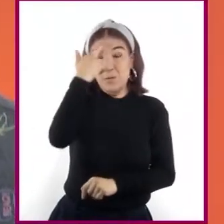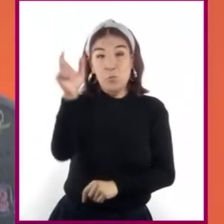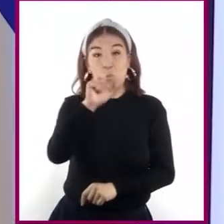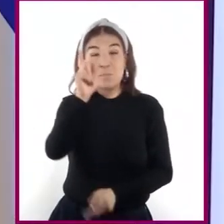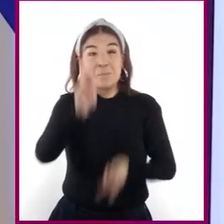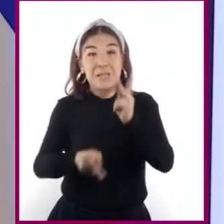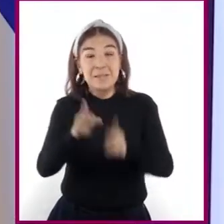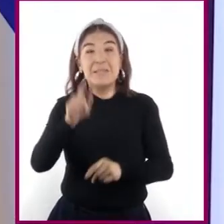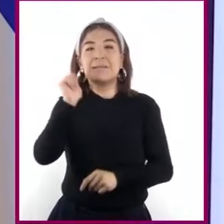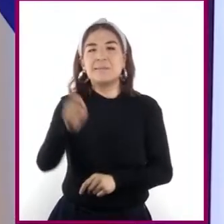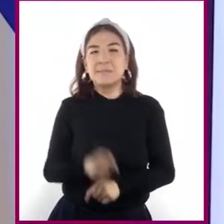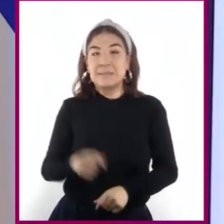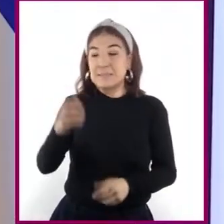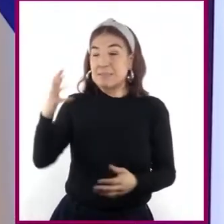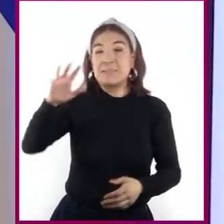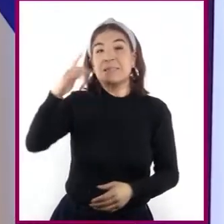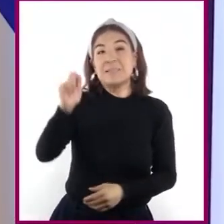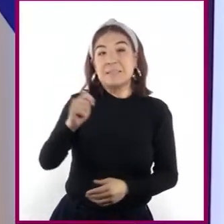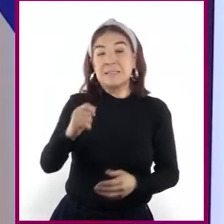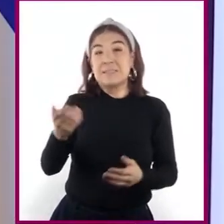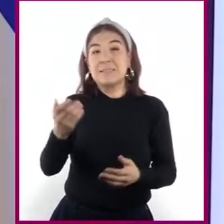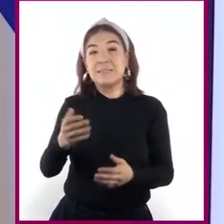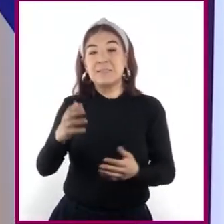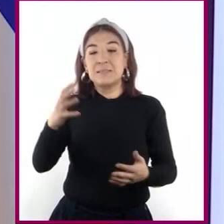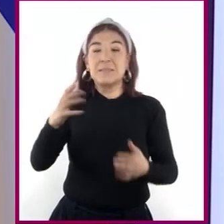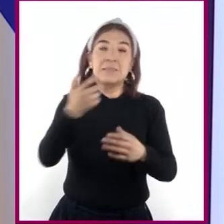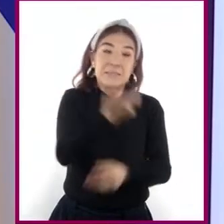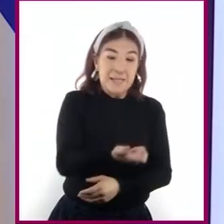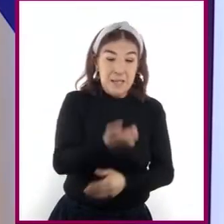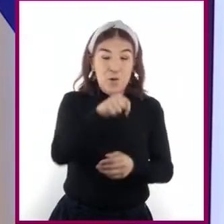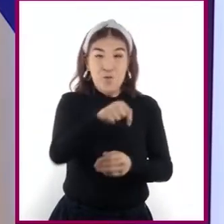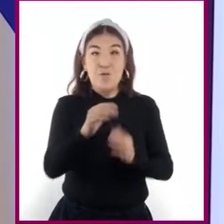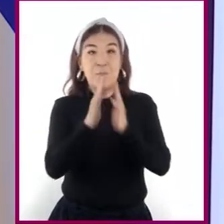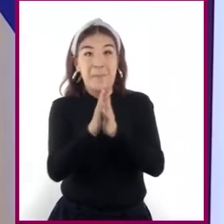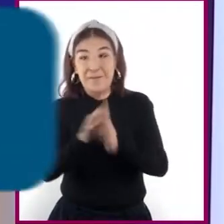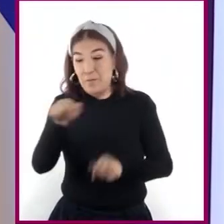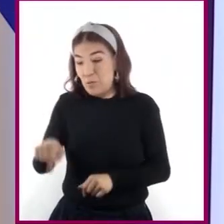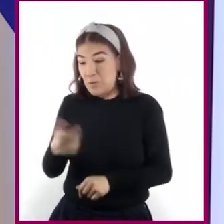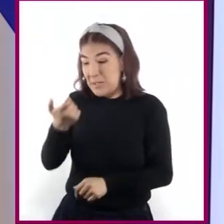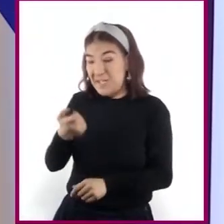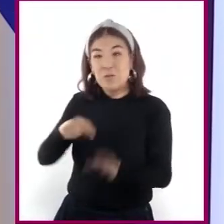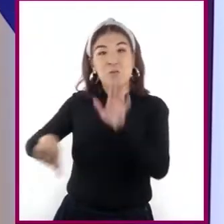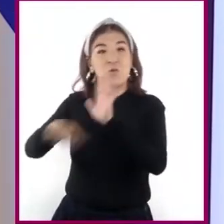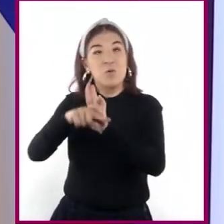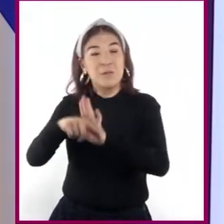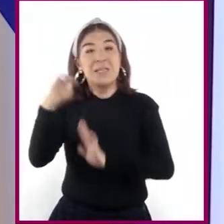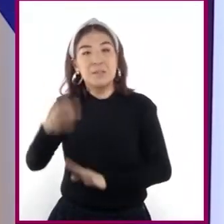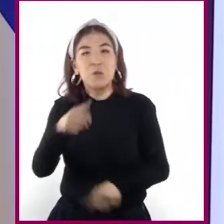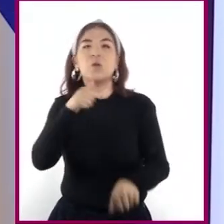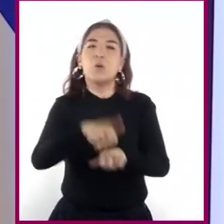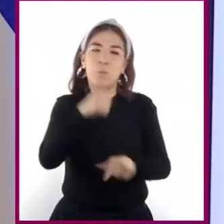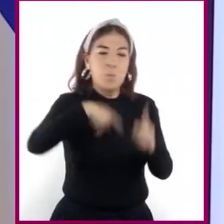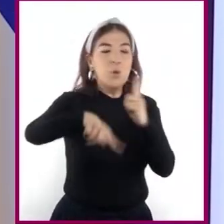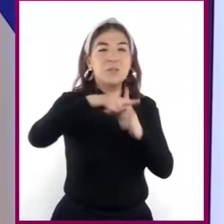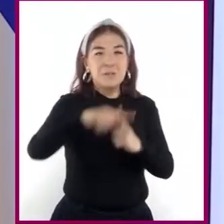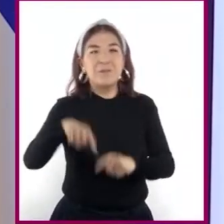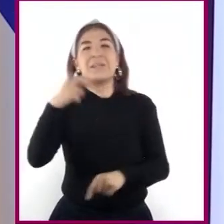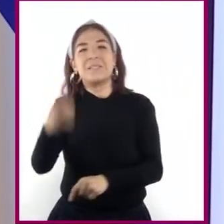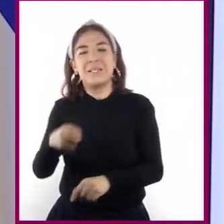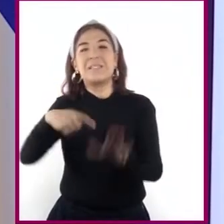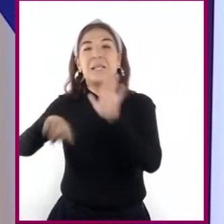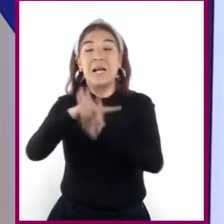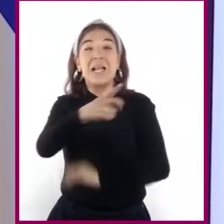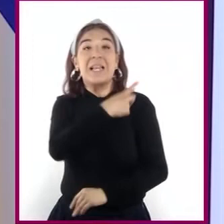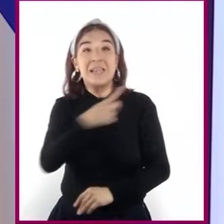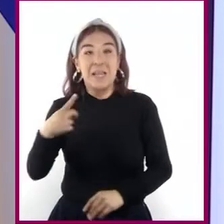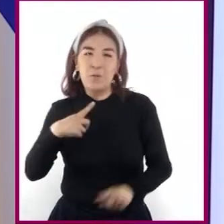de saldos a favor o saldos en contra o deudas, se involucran números positivos y negativos, y según la regla descrita